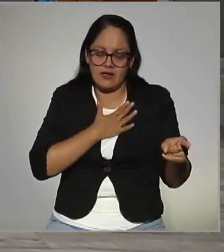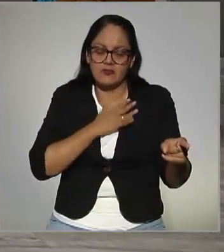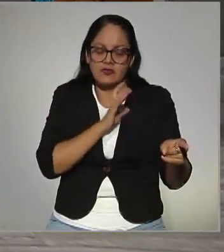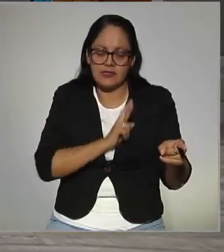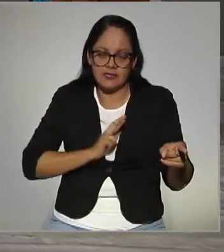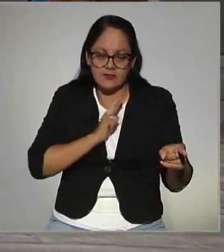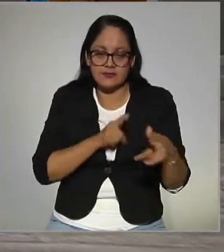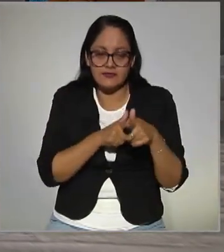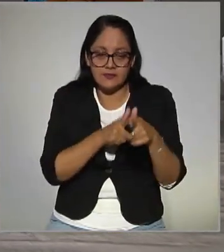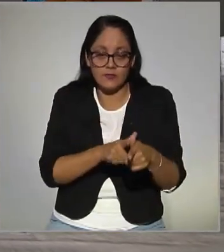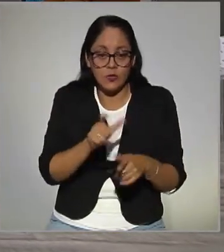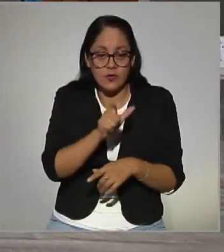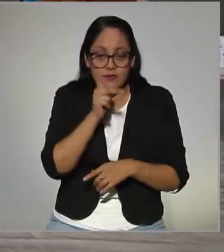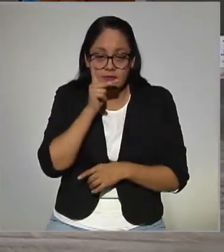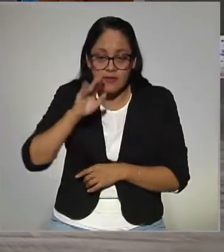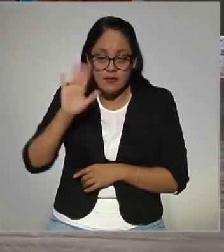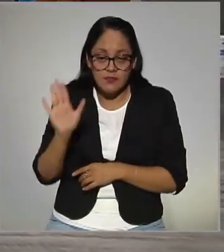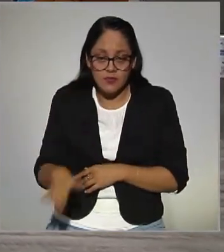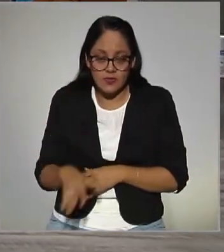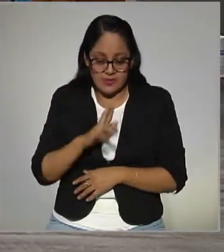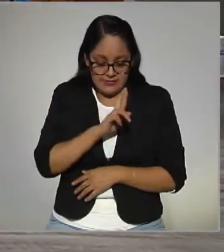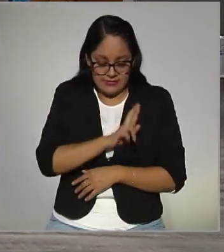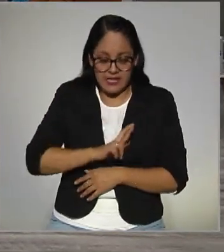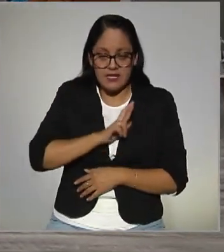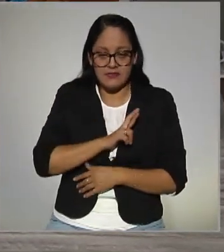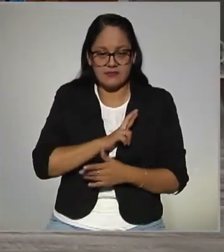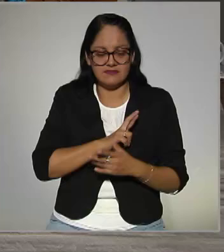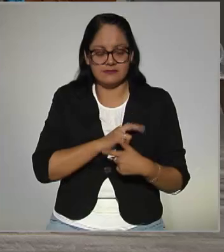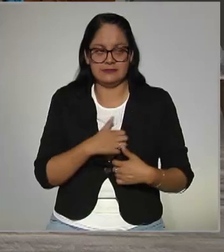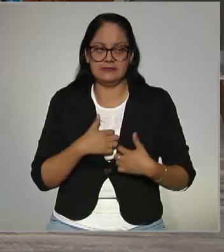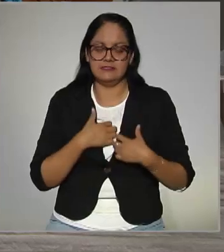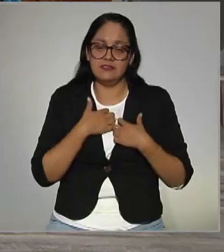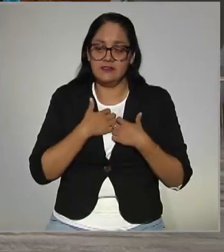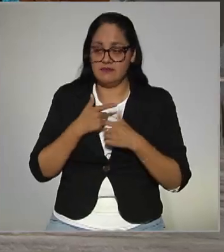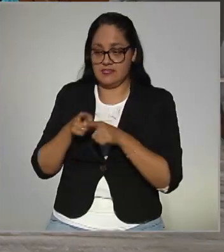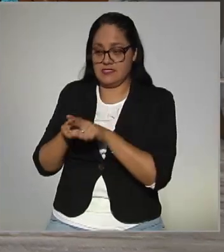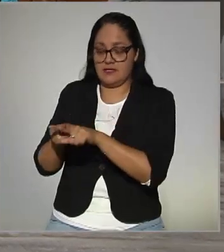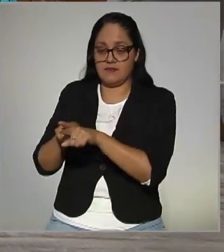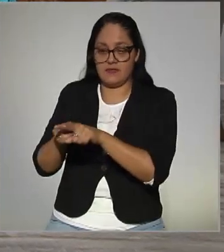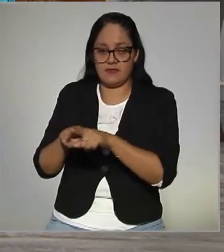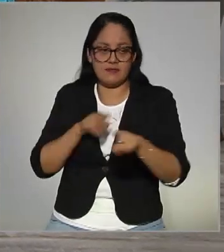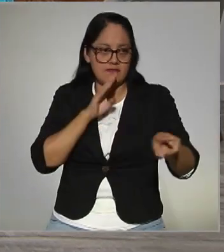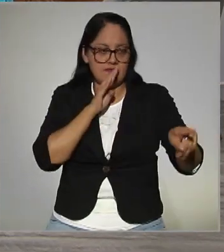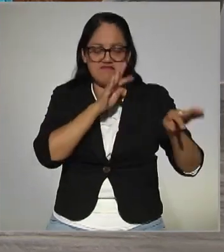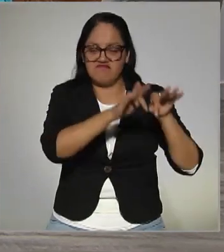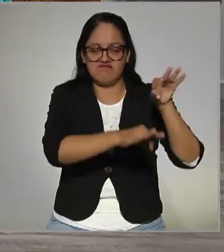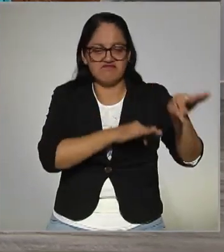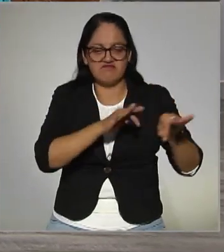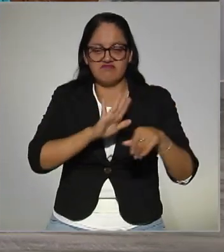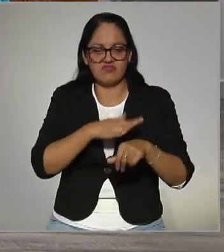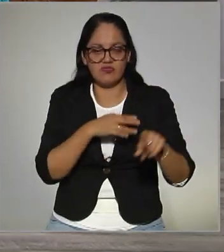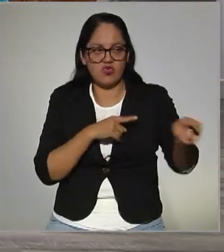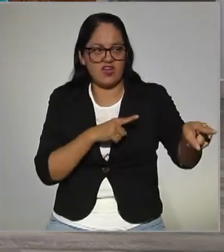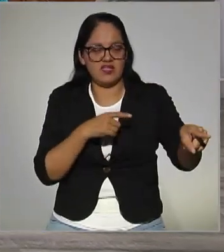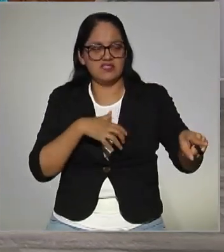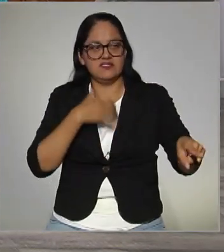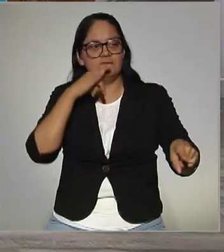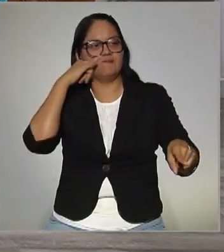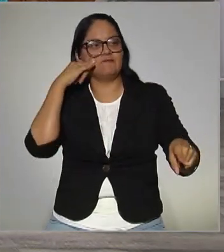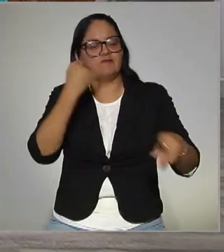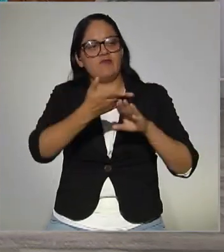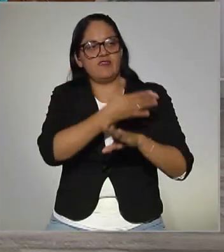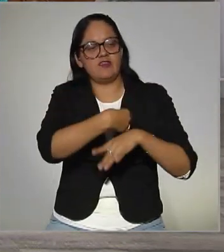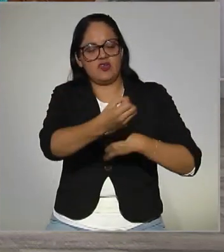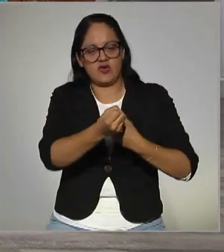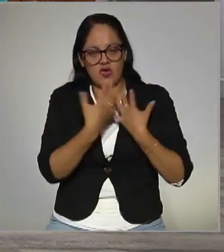hicimos. Cuando papá murió, ese resentimiento salió y mis hermanos no tratan a mi madre porque les duele lo que nos hizo